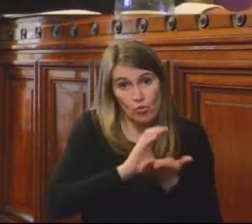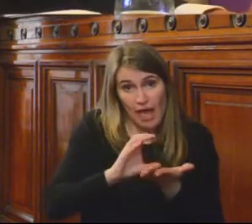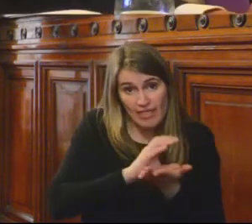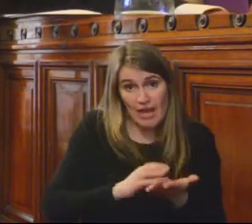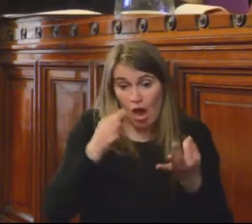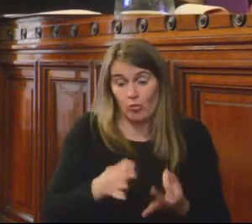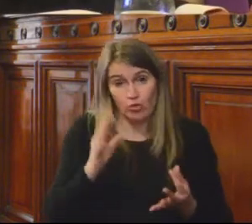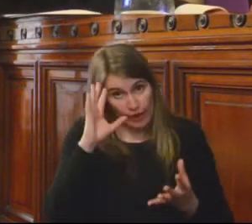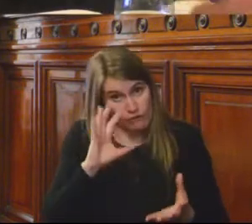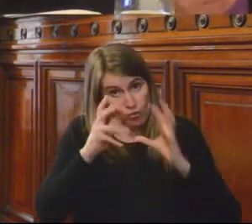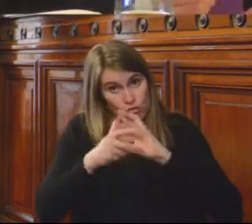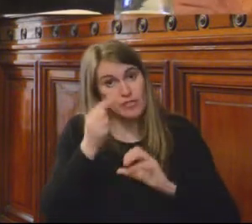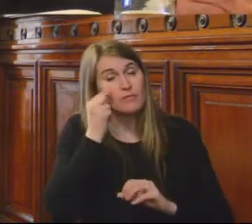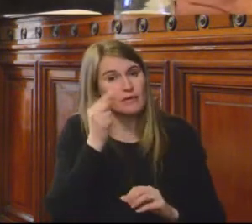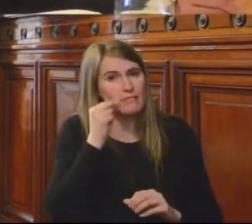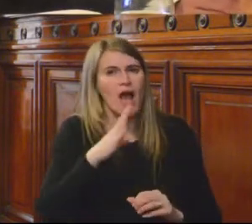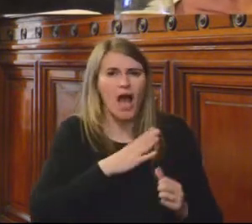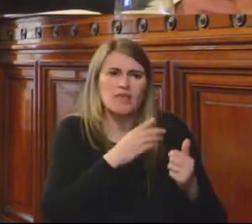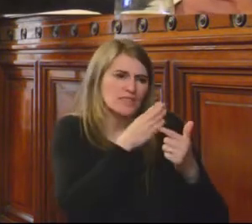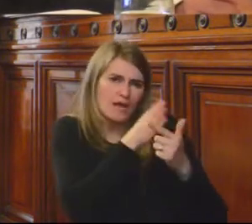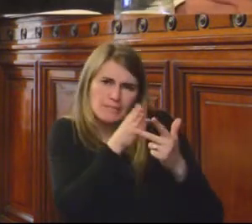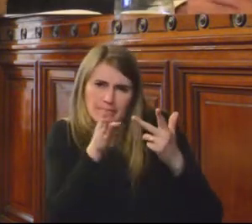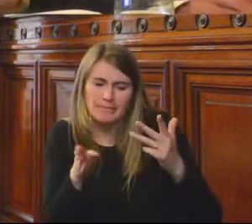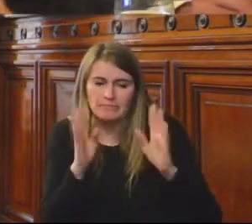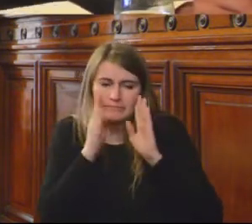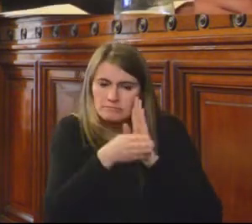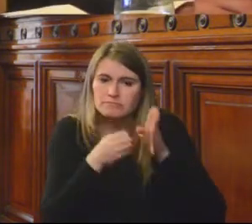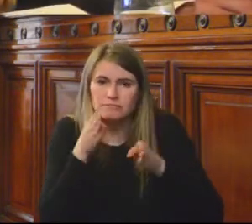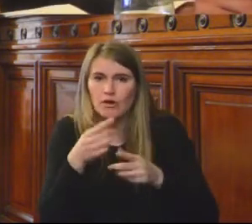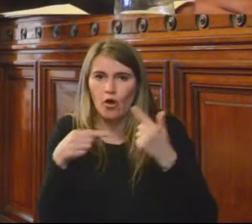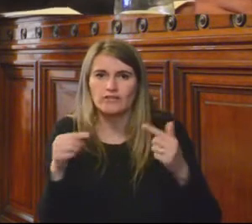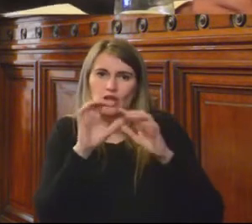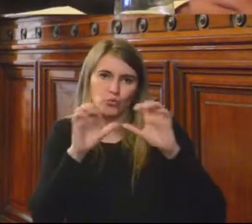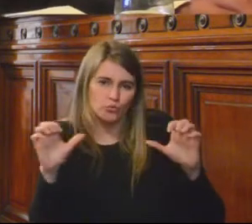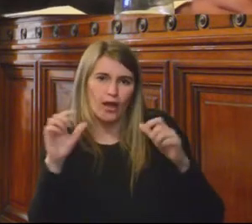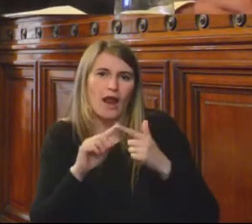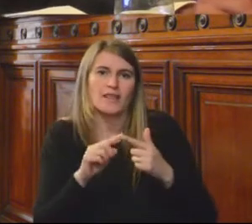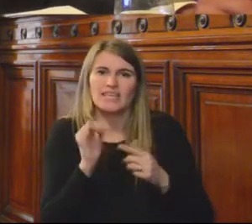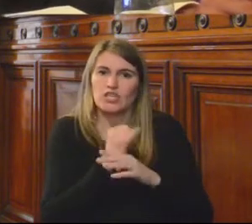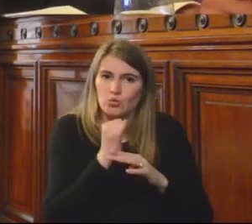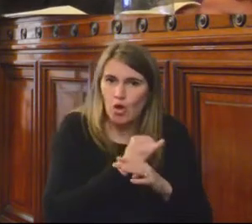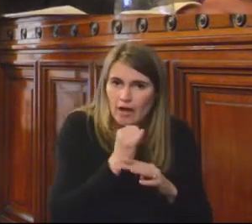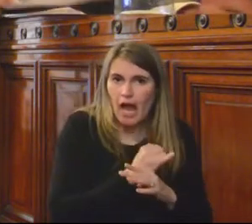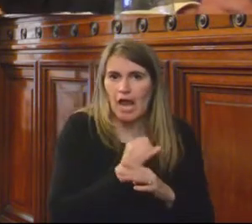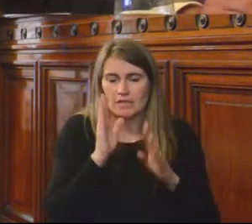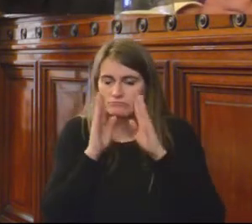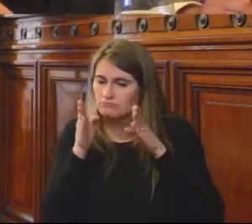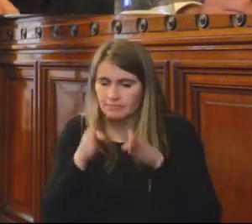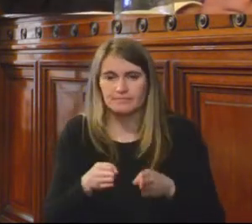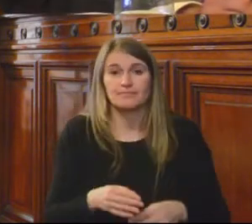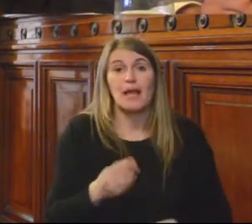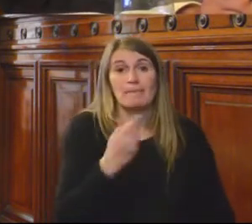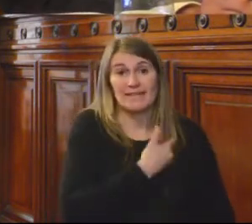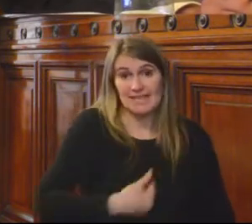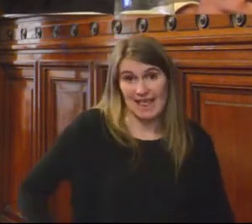bolivariana es multidimensional, pues atiende a factores estructurales, situacionales e institucionales. Señor Presidente,